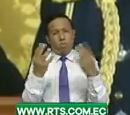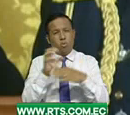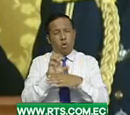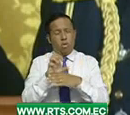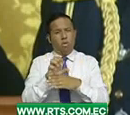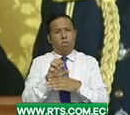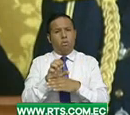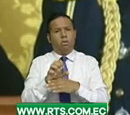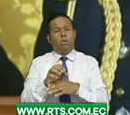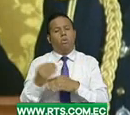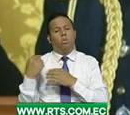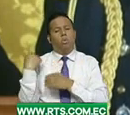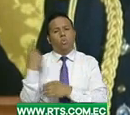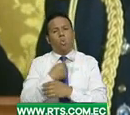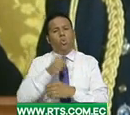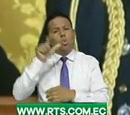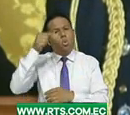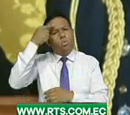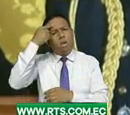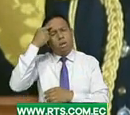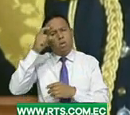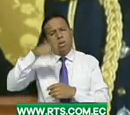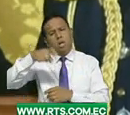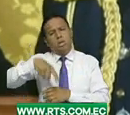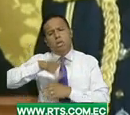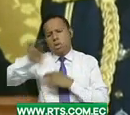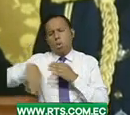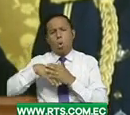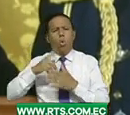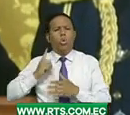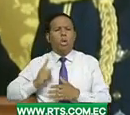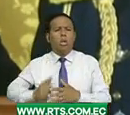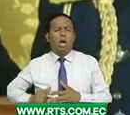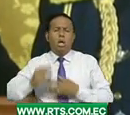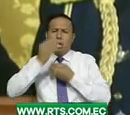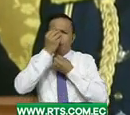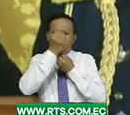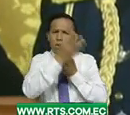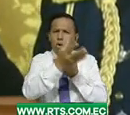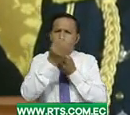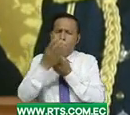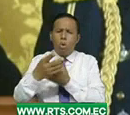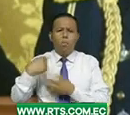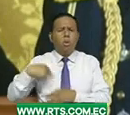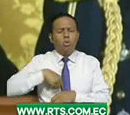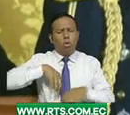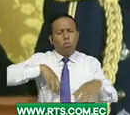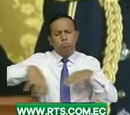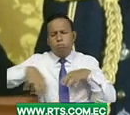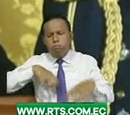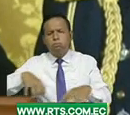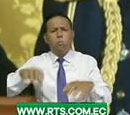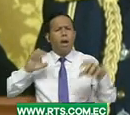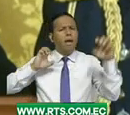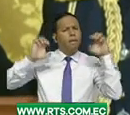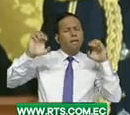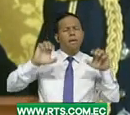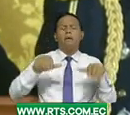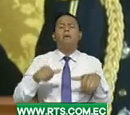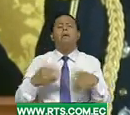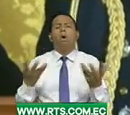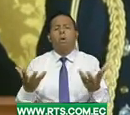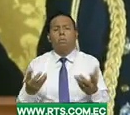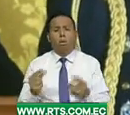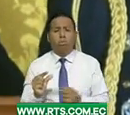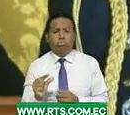del gobierno mantenerlo informado sobre acciones y obras que realizamos, y que no son pocas.